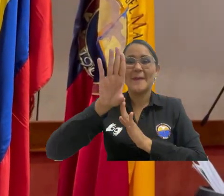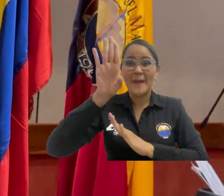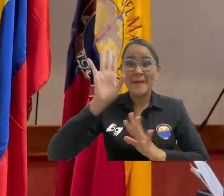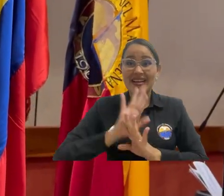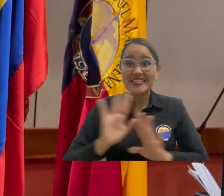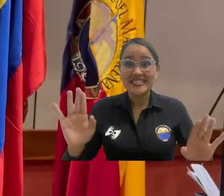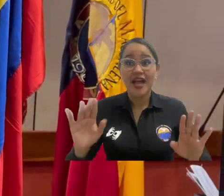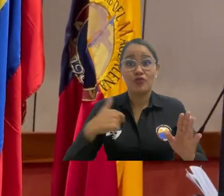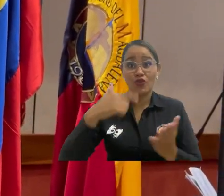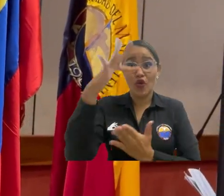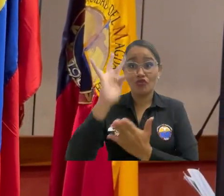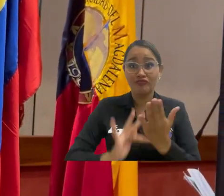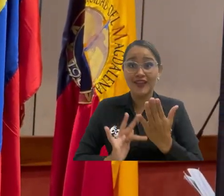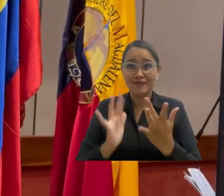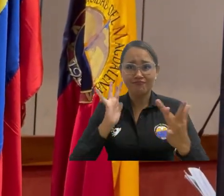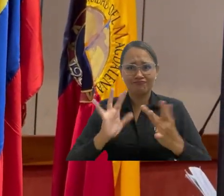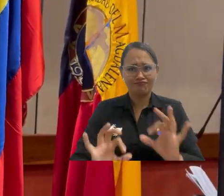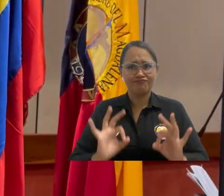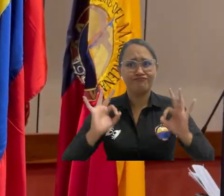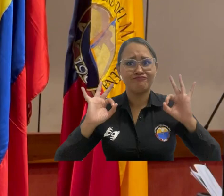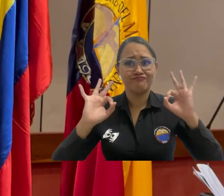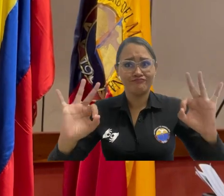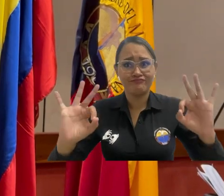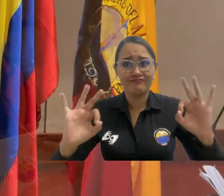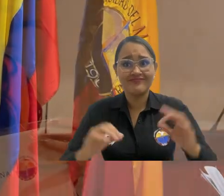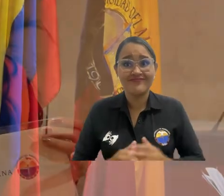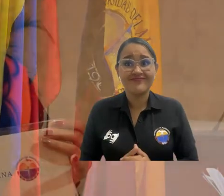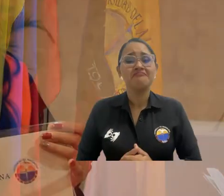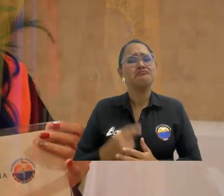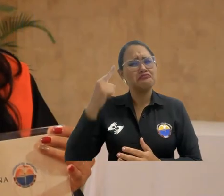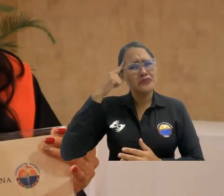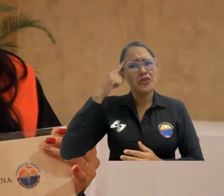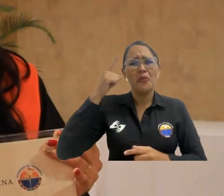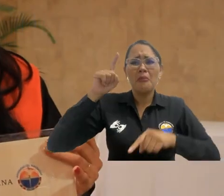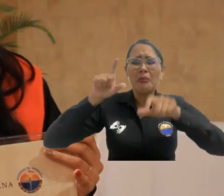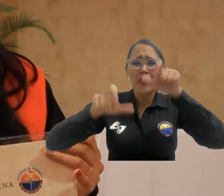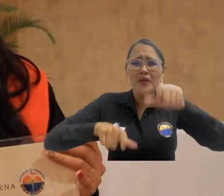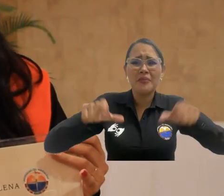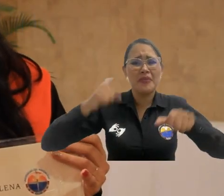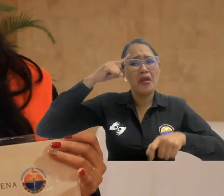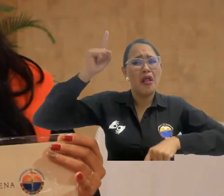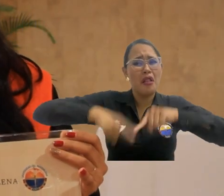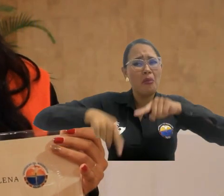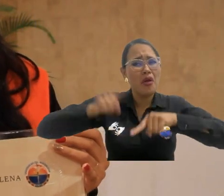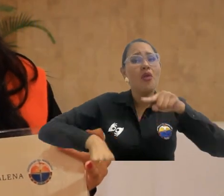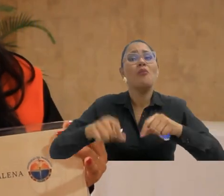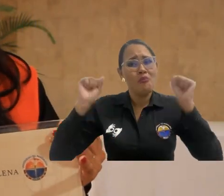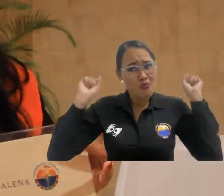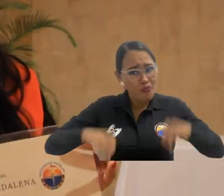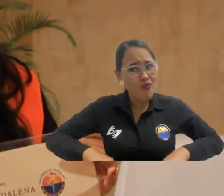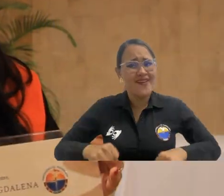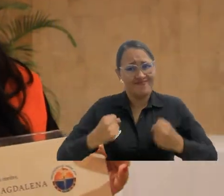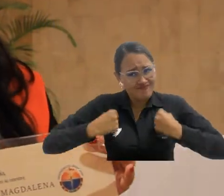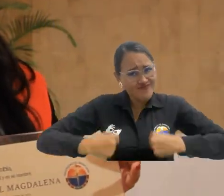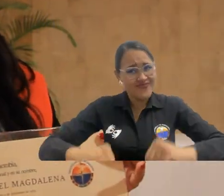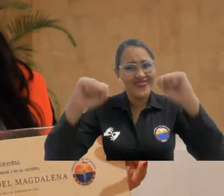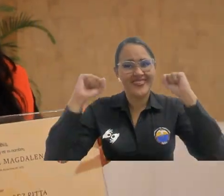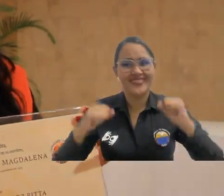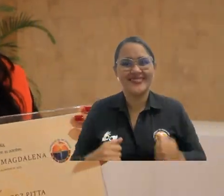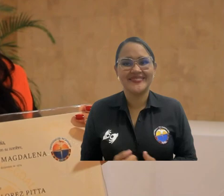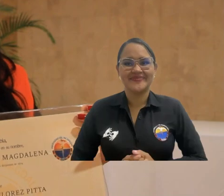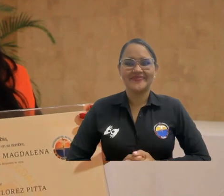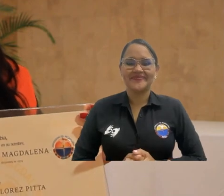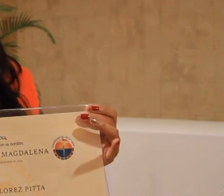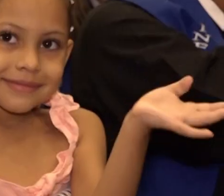mi tesis meritoria, como pueden ver. Nunca escuchan a una persona que les diga que no pueden, la mente es poderosa, siempre van a poder.